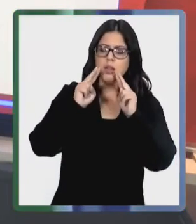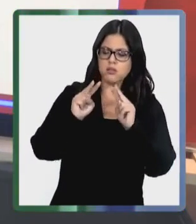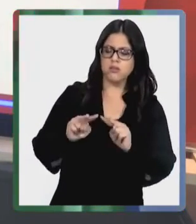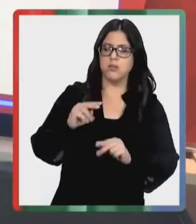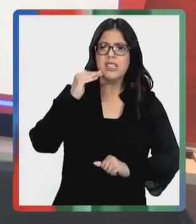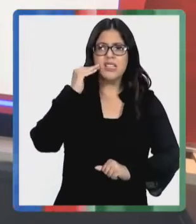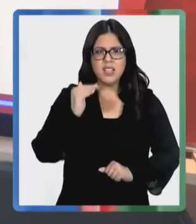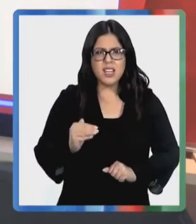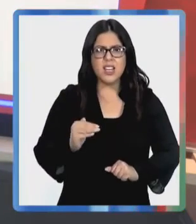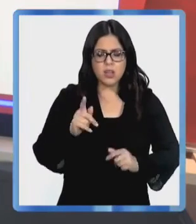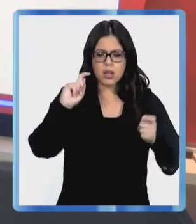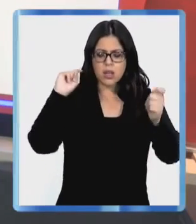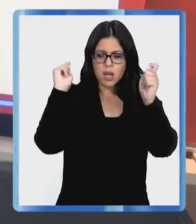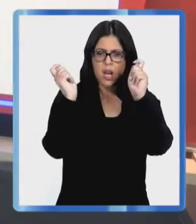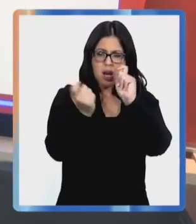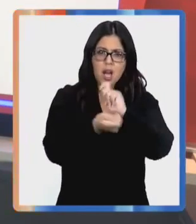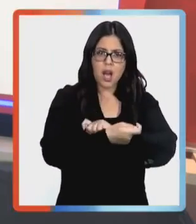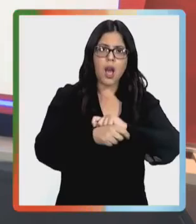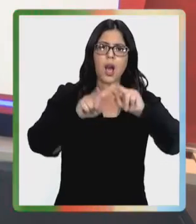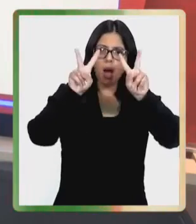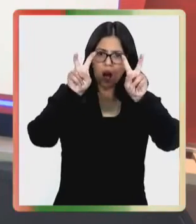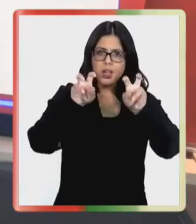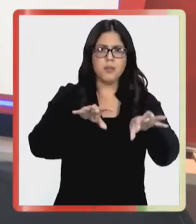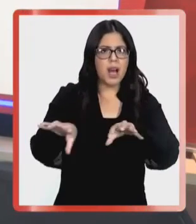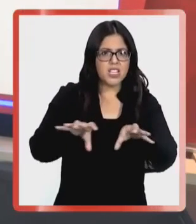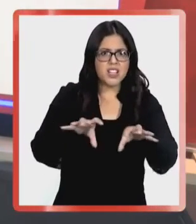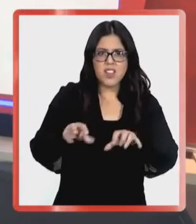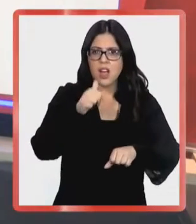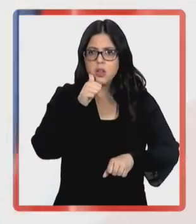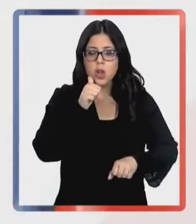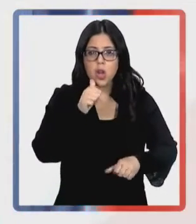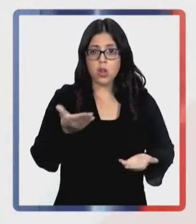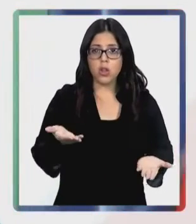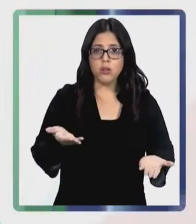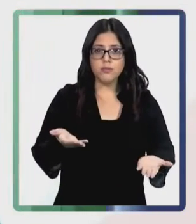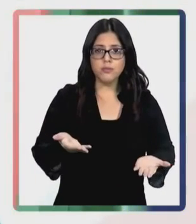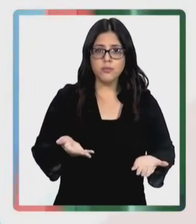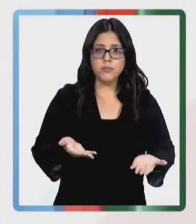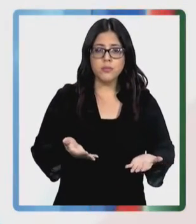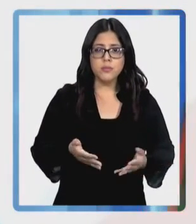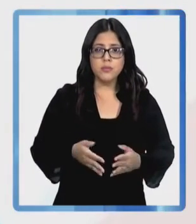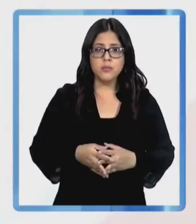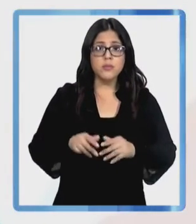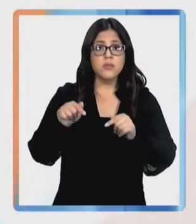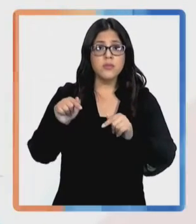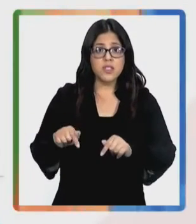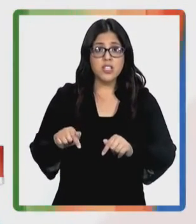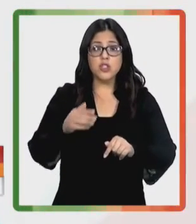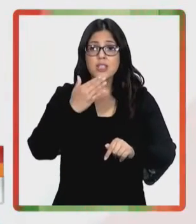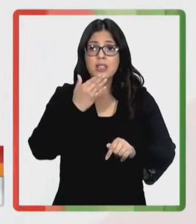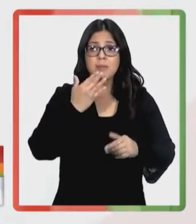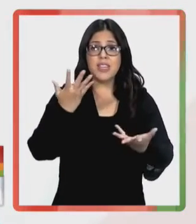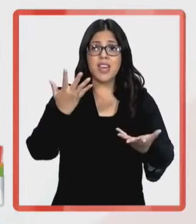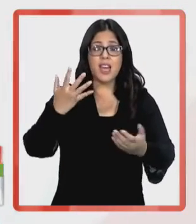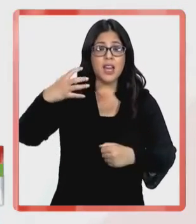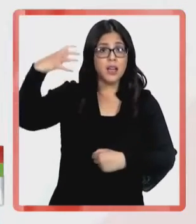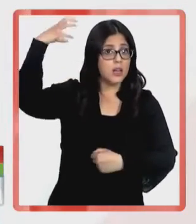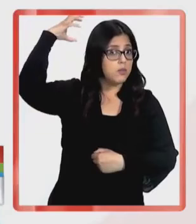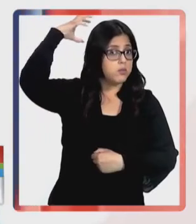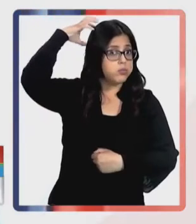niño en realidad cambia de actitud respecto de las actividades de todos los días. En el caso de los tumores del sistema nervioso